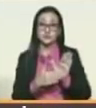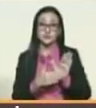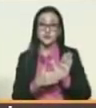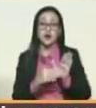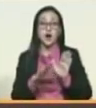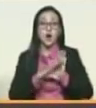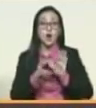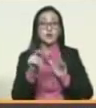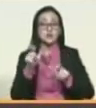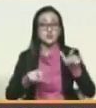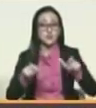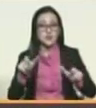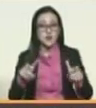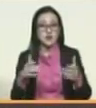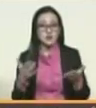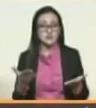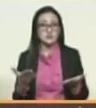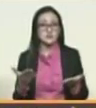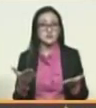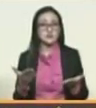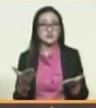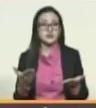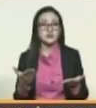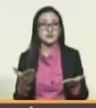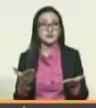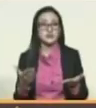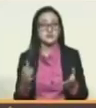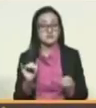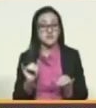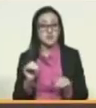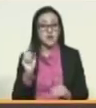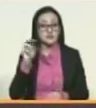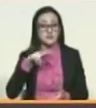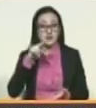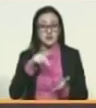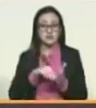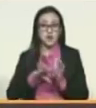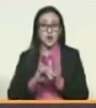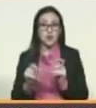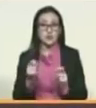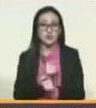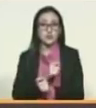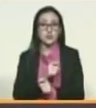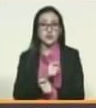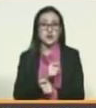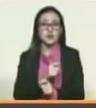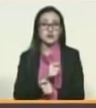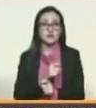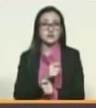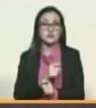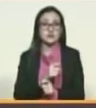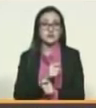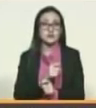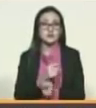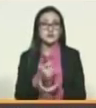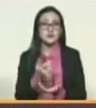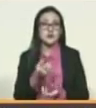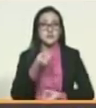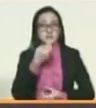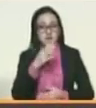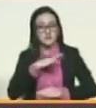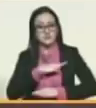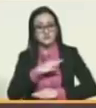constituyente originario, en expresión de su Asamblea Nacional Constituyente, obviamente en aras de bienes superiores